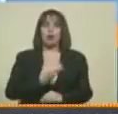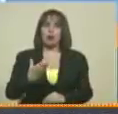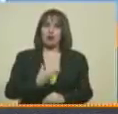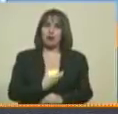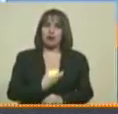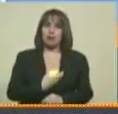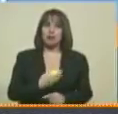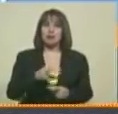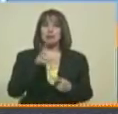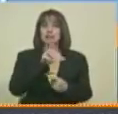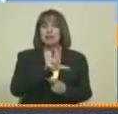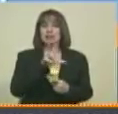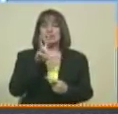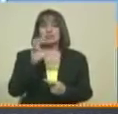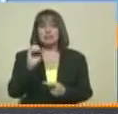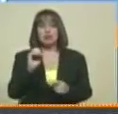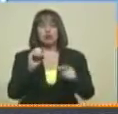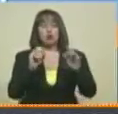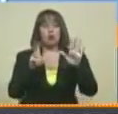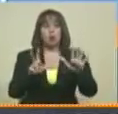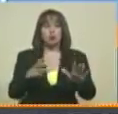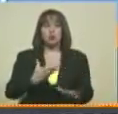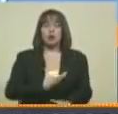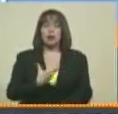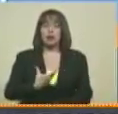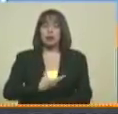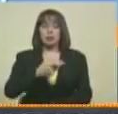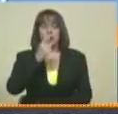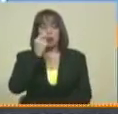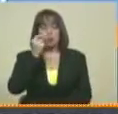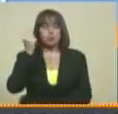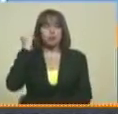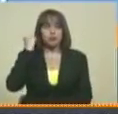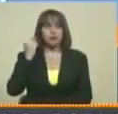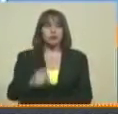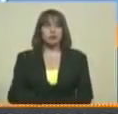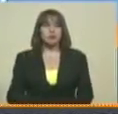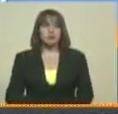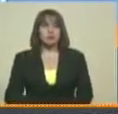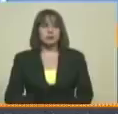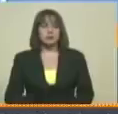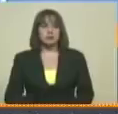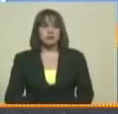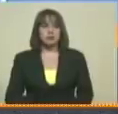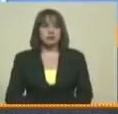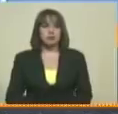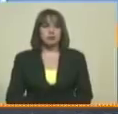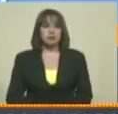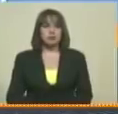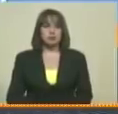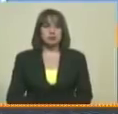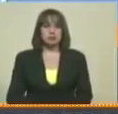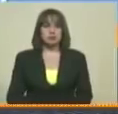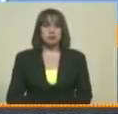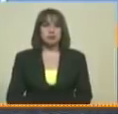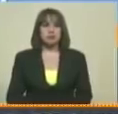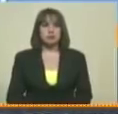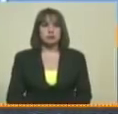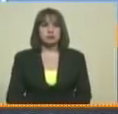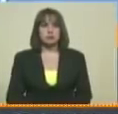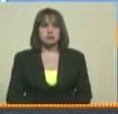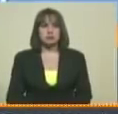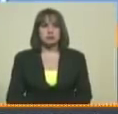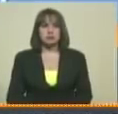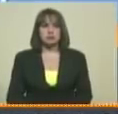tenemos 308 alcaldes y alcaldesas. Yo le he pedido que hagan una reconfiguración de todas